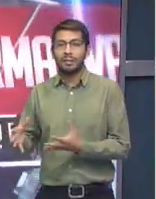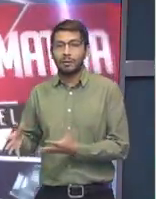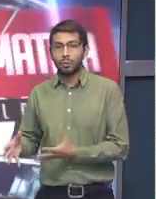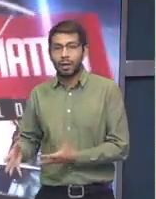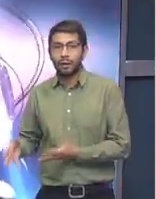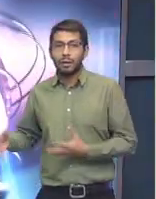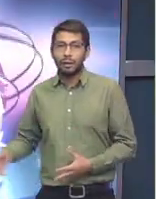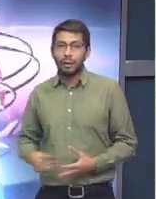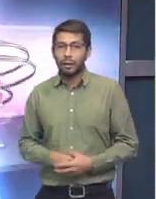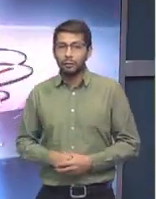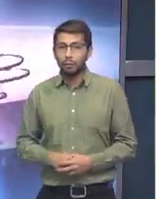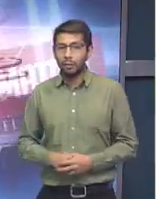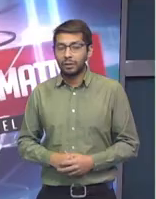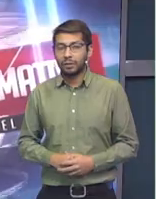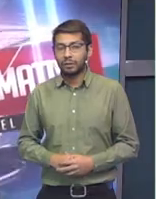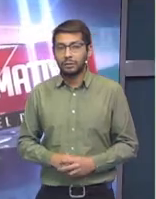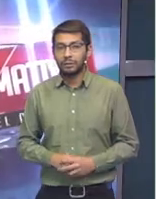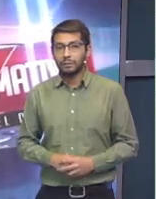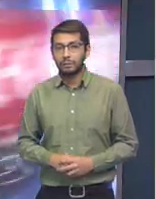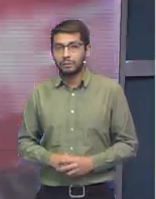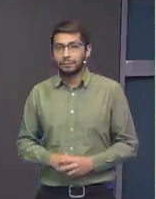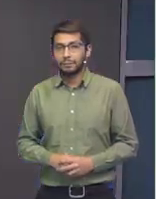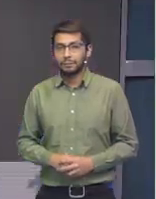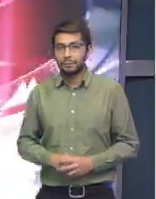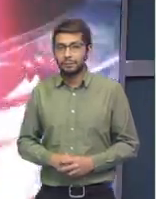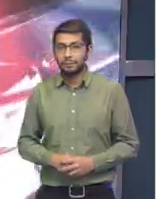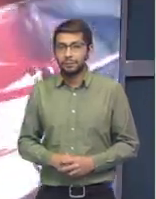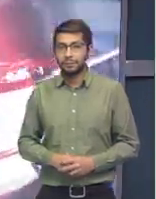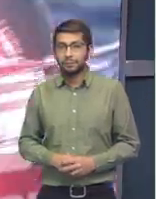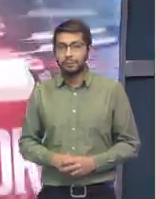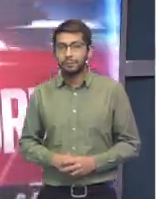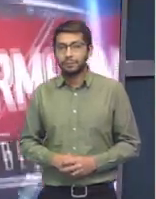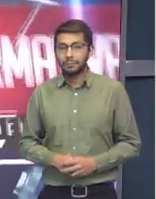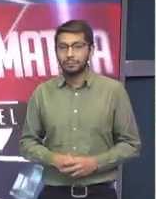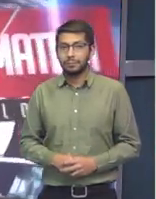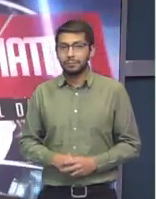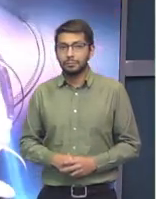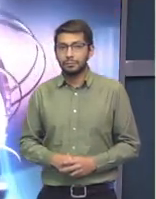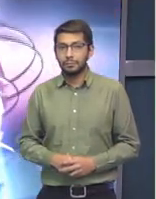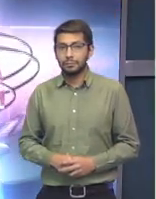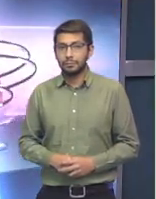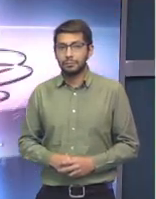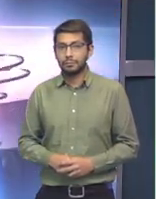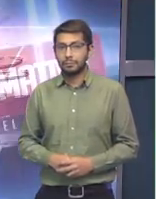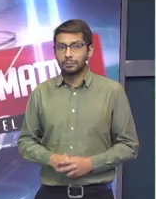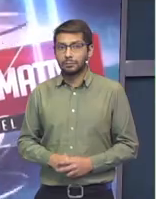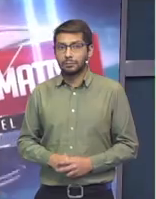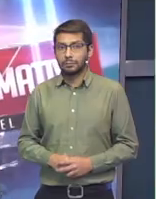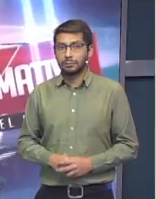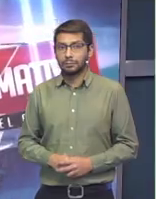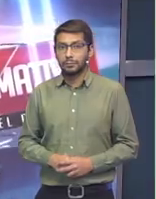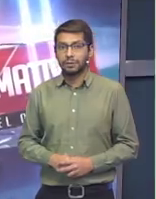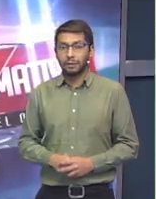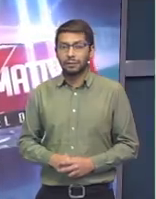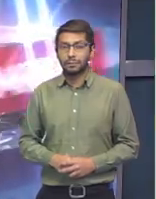vayan a vacunar en su vivienda? Los pacientes postrados, hemos vacunado, hay que tener en cuenta que hemos vacunado a todas las residencias de